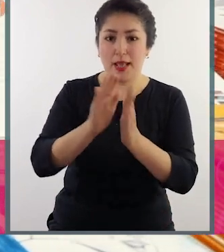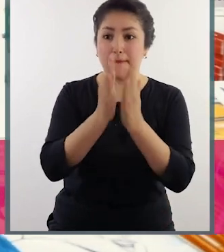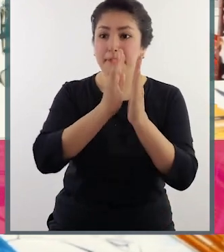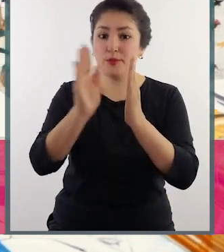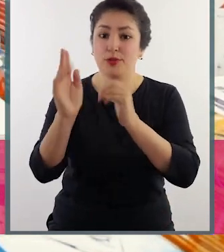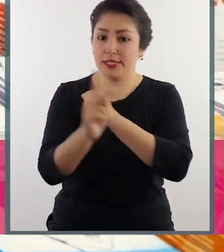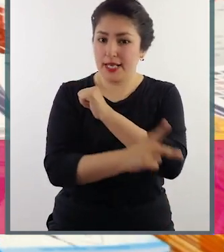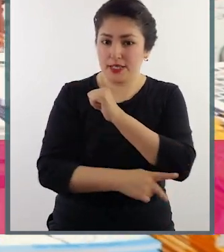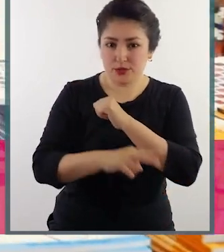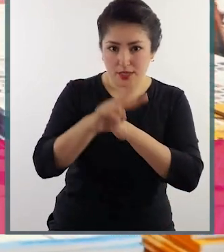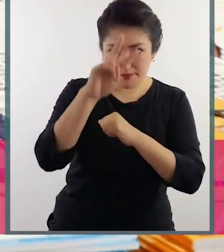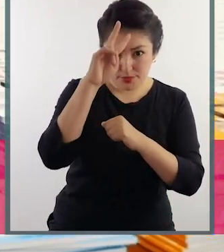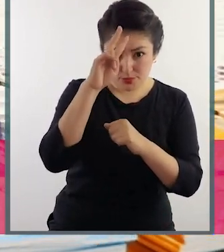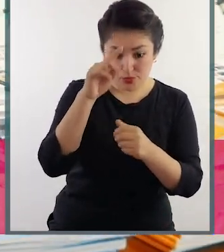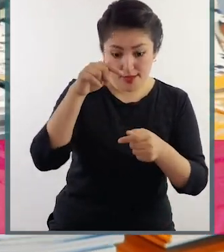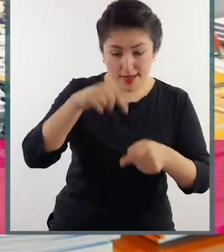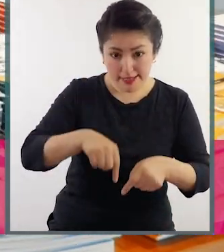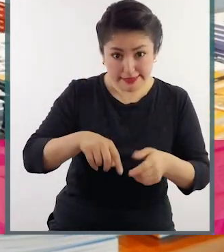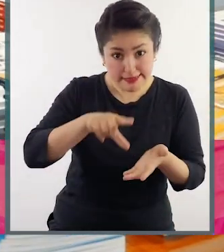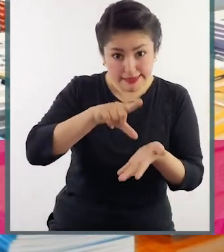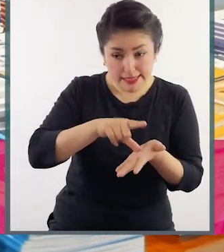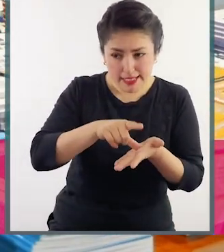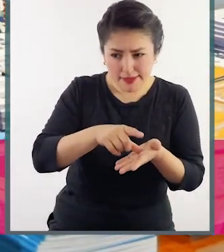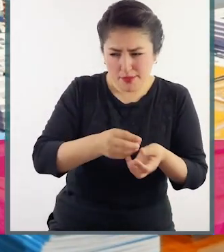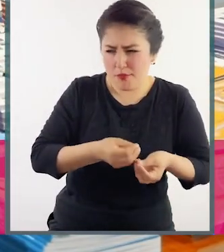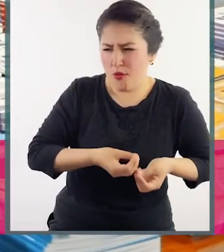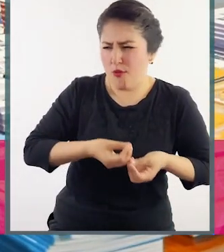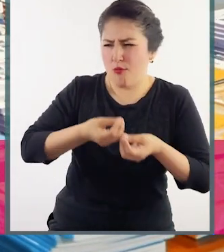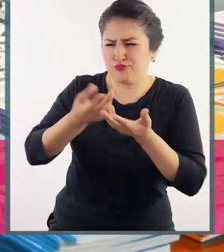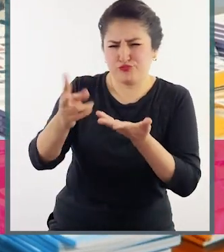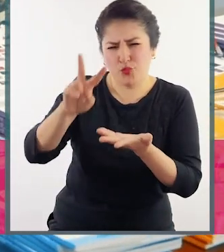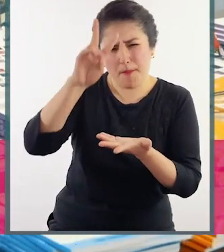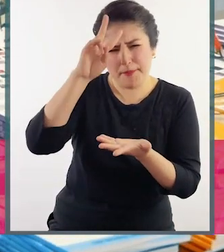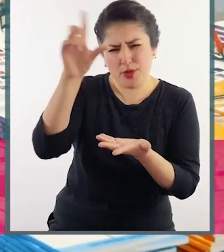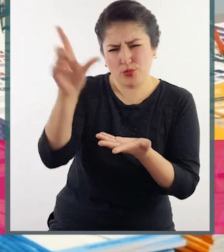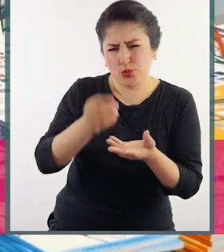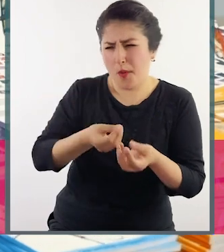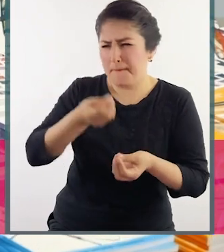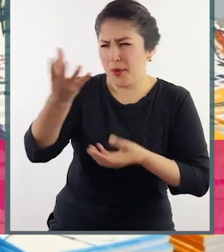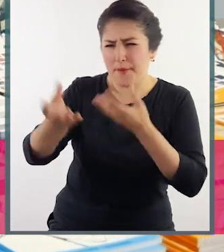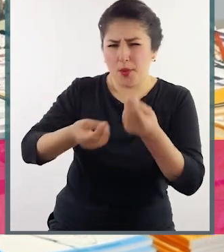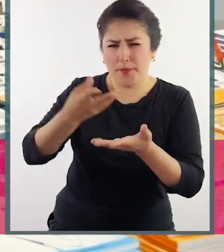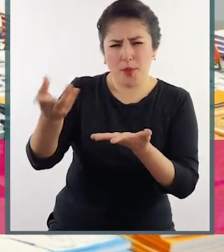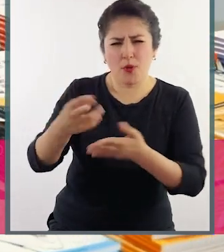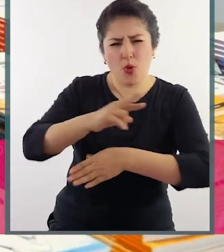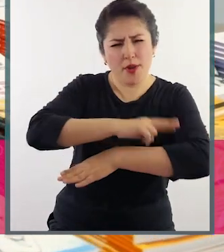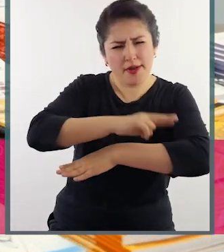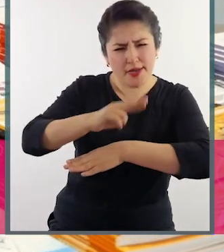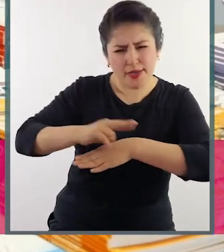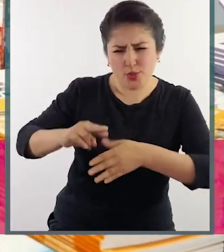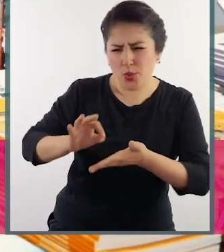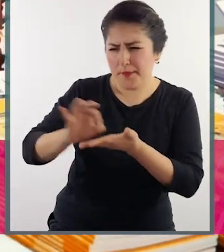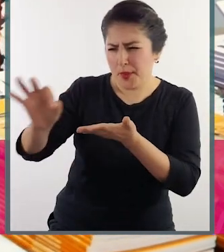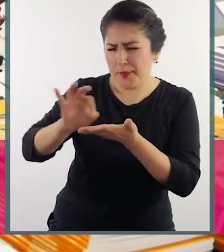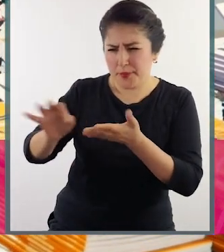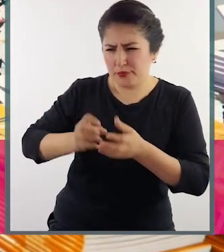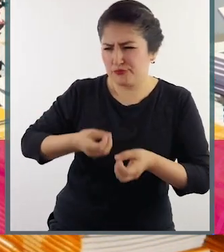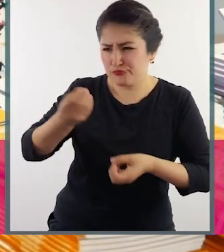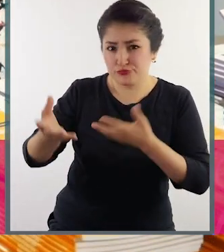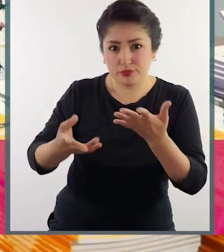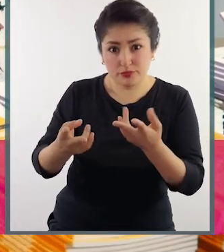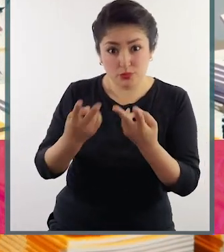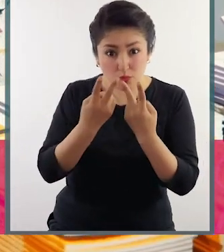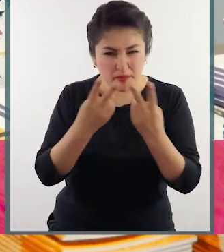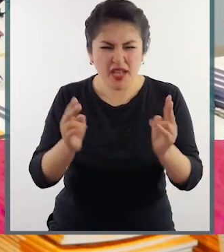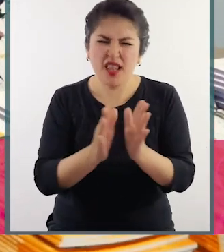Biblioteca Nacional del Perú para que de aquí, desde Lima, salgan a distribución a diferentes regiones y provincias del país.